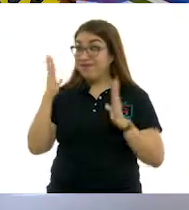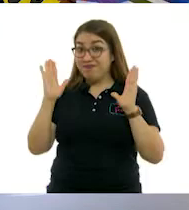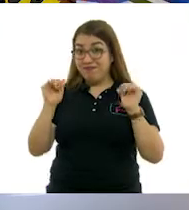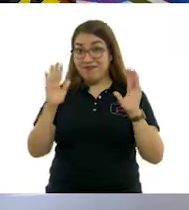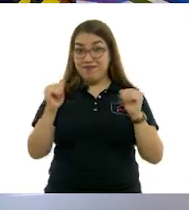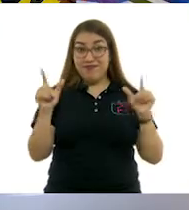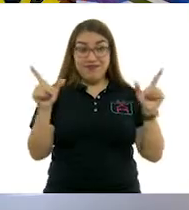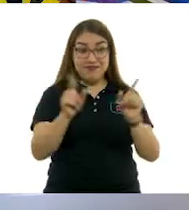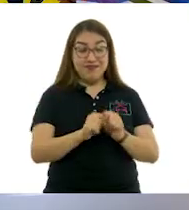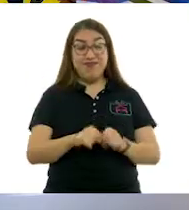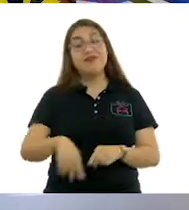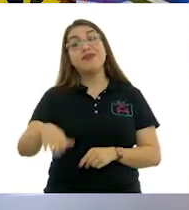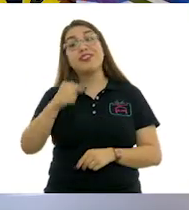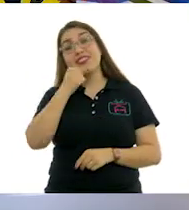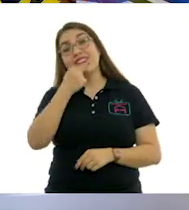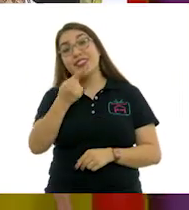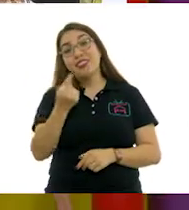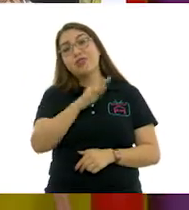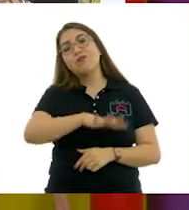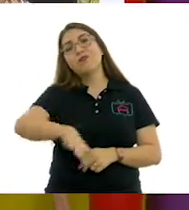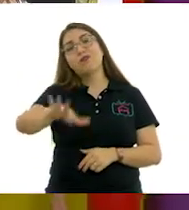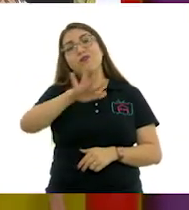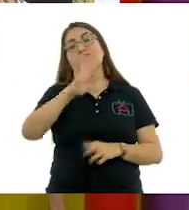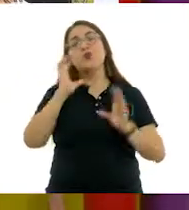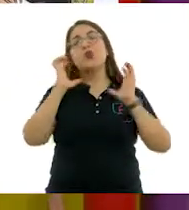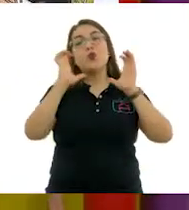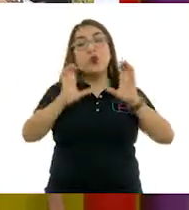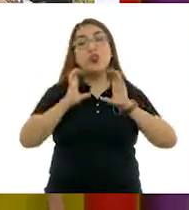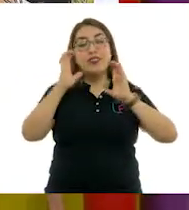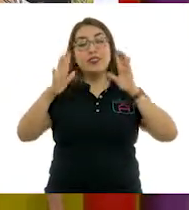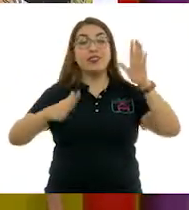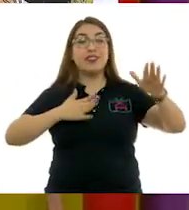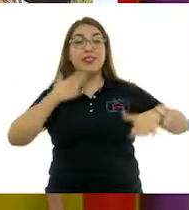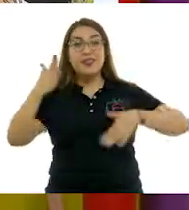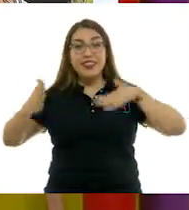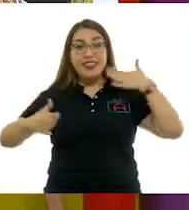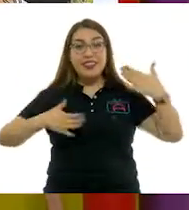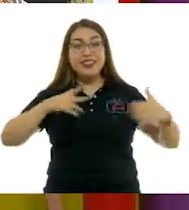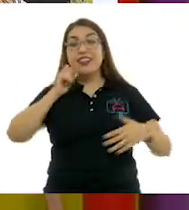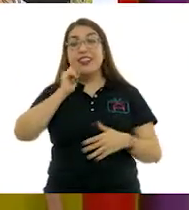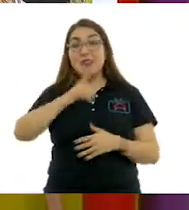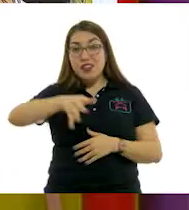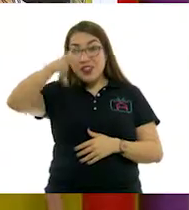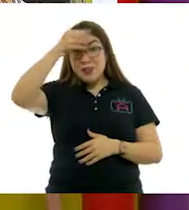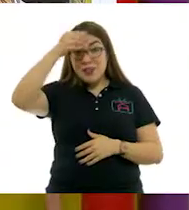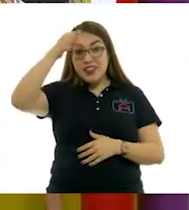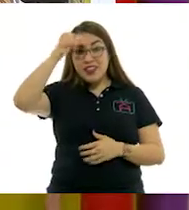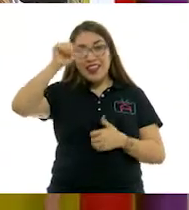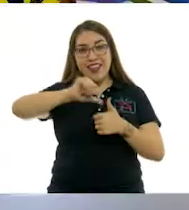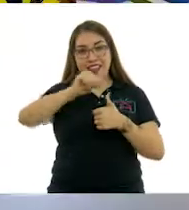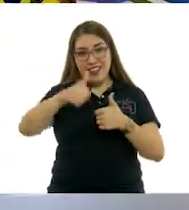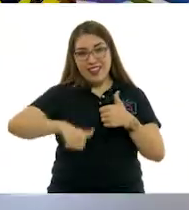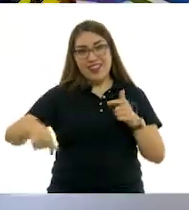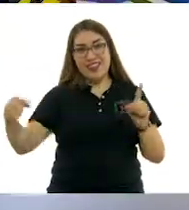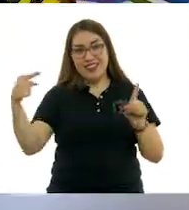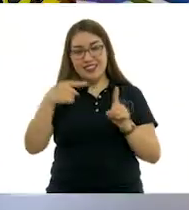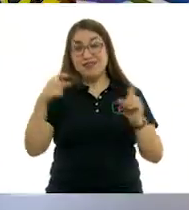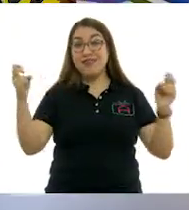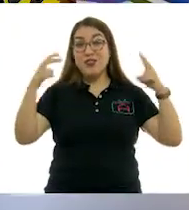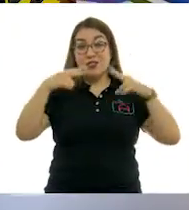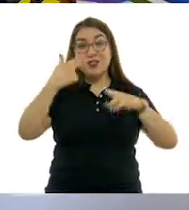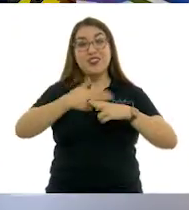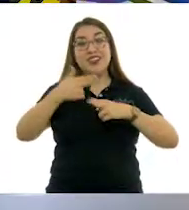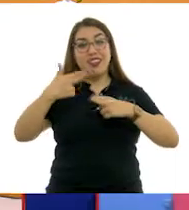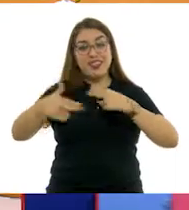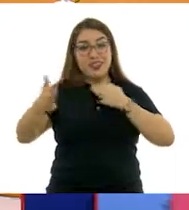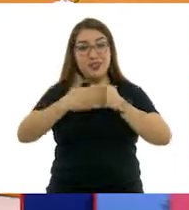niños? Claro que sí, niñas y niños, cuídense mucho, diviértanse y aprendan mucho del arte. Gracias, maestro Alan. Nos vemos en la próxima. Así